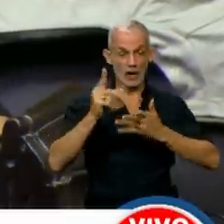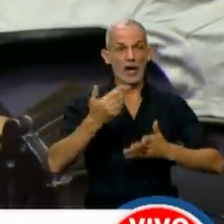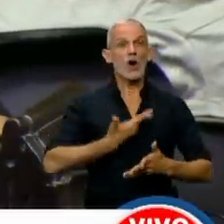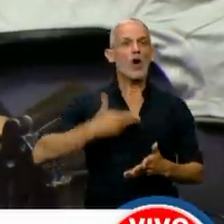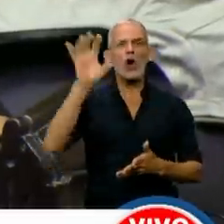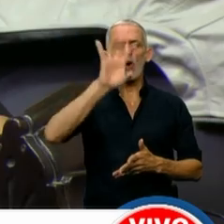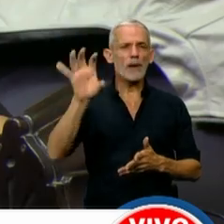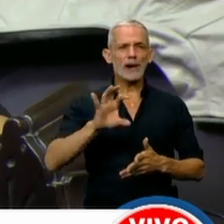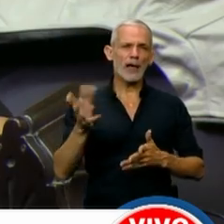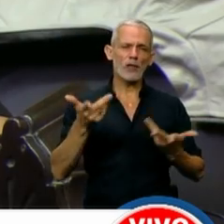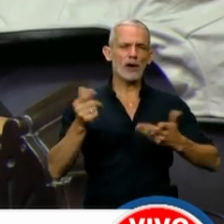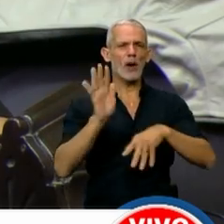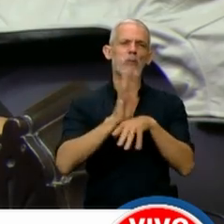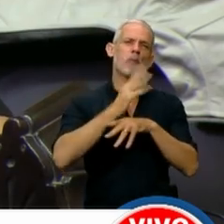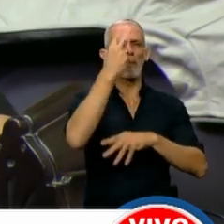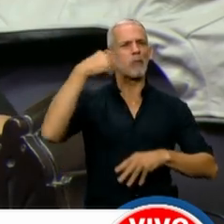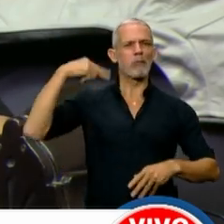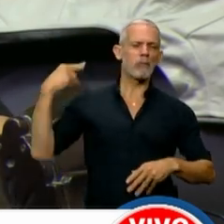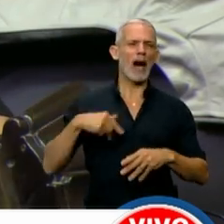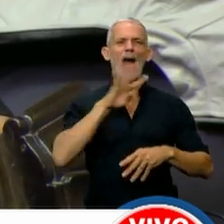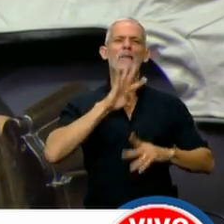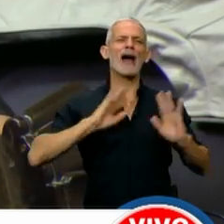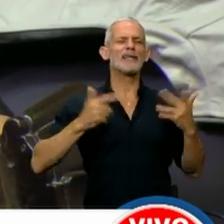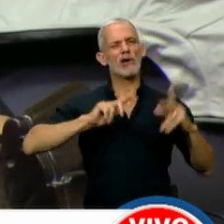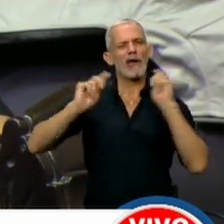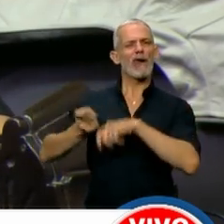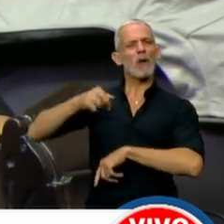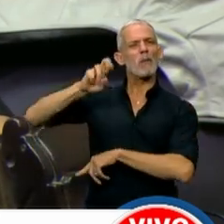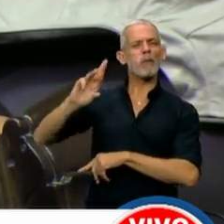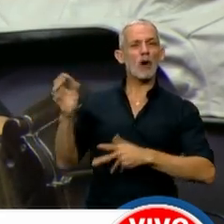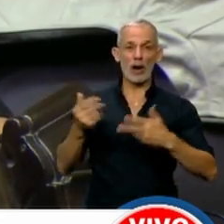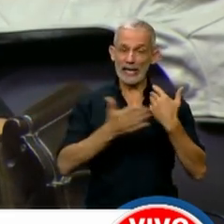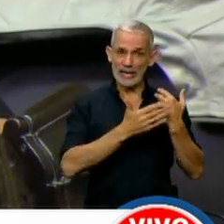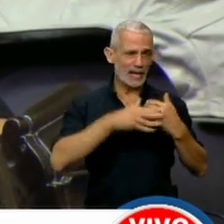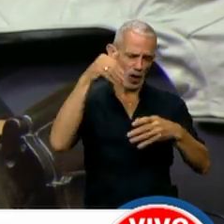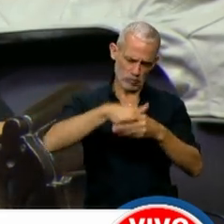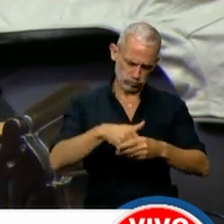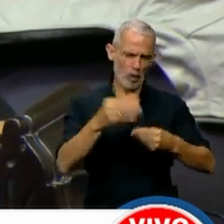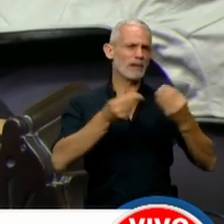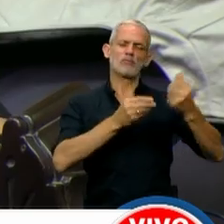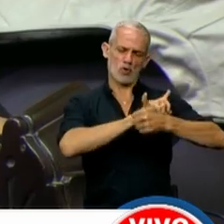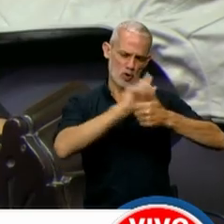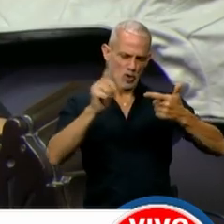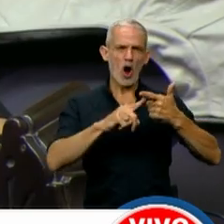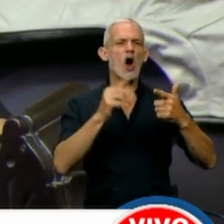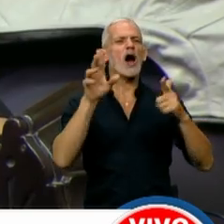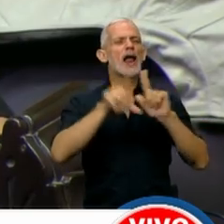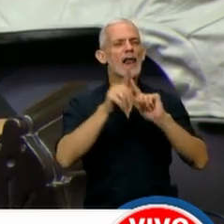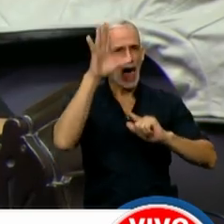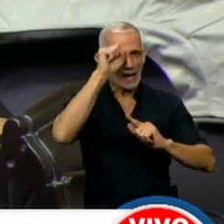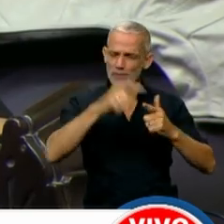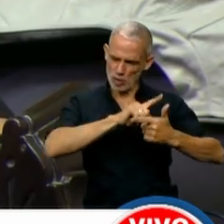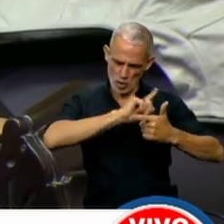gobernadores se habían pintado de amarillo la izquierda no le votó ni la ley de presupuesto ni la ley de arrepentido